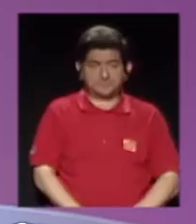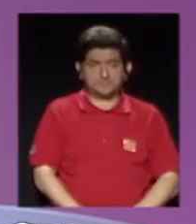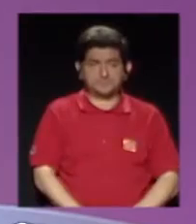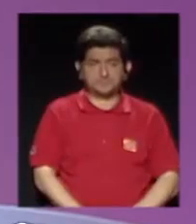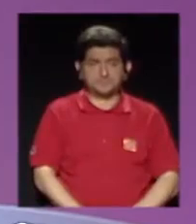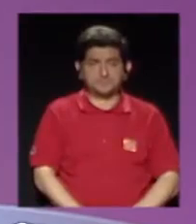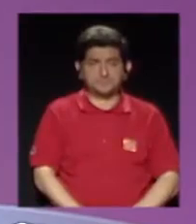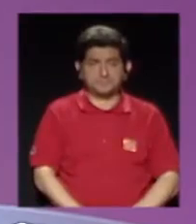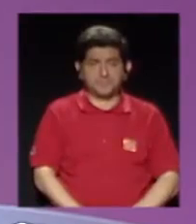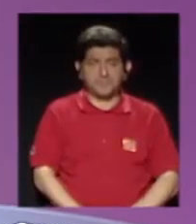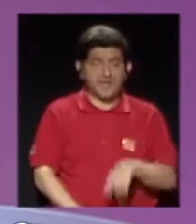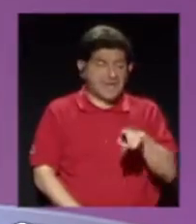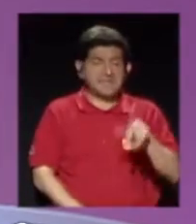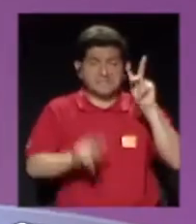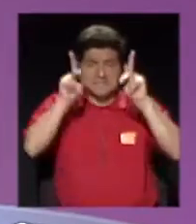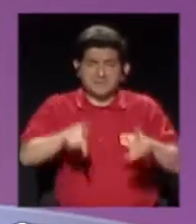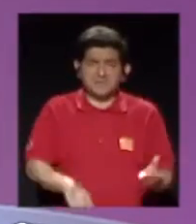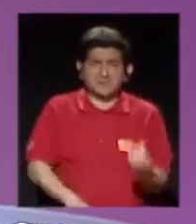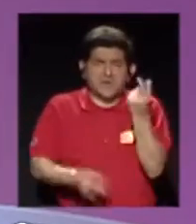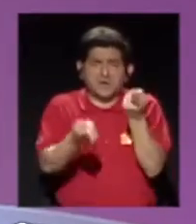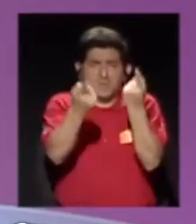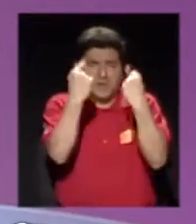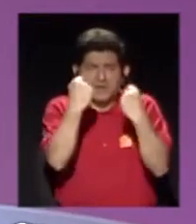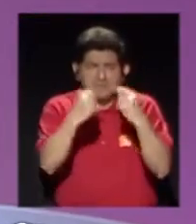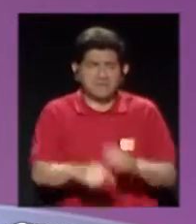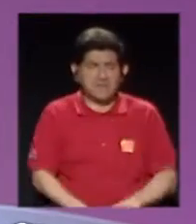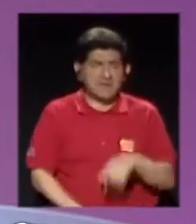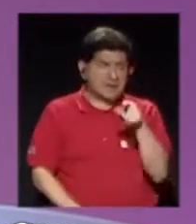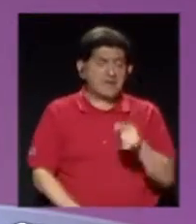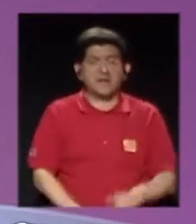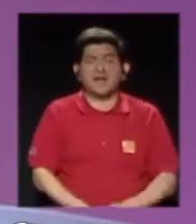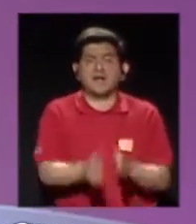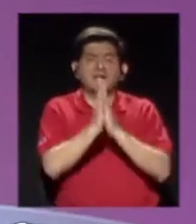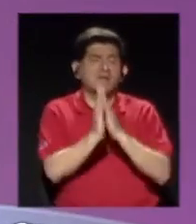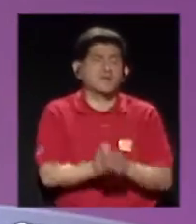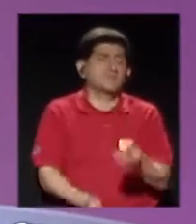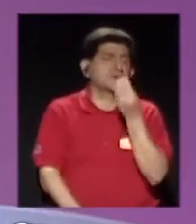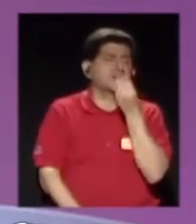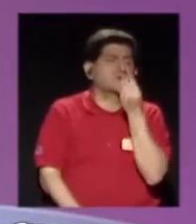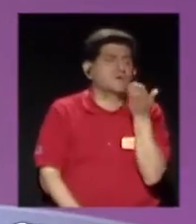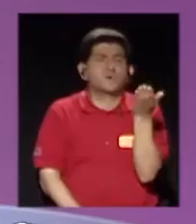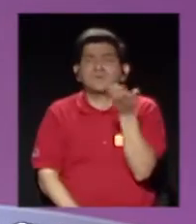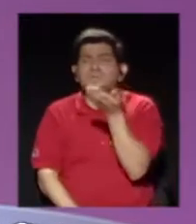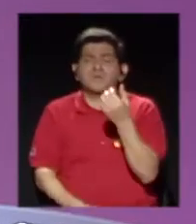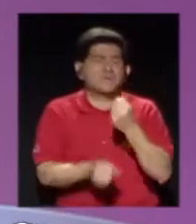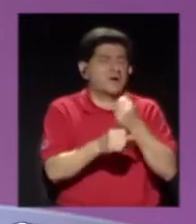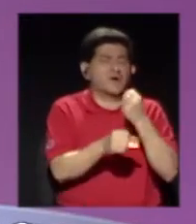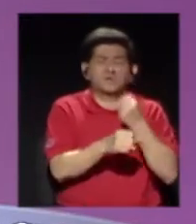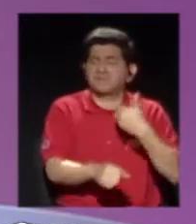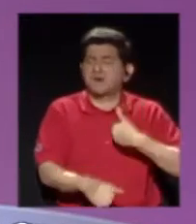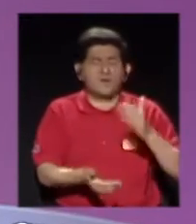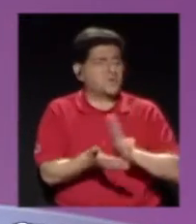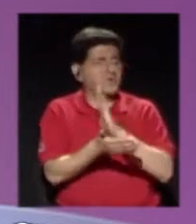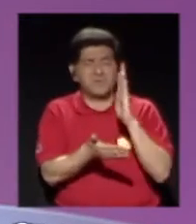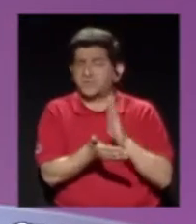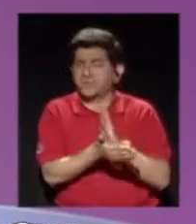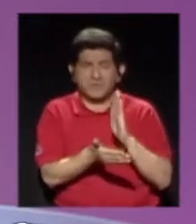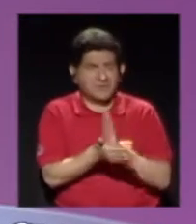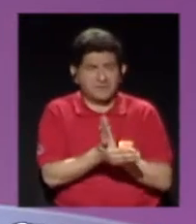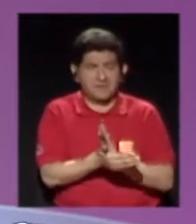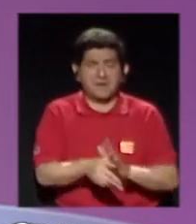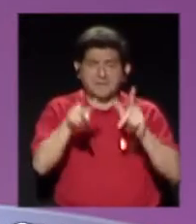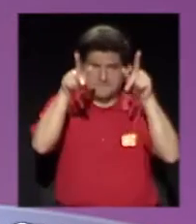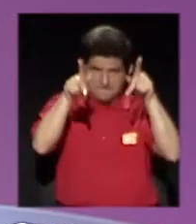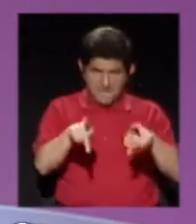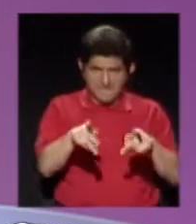ese ese muchacho que llega a la calle y que empieza a pedir comida que busca trabajo sin documento ese